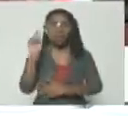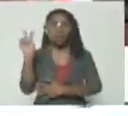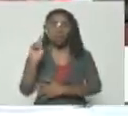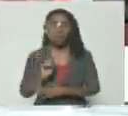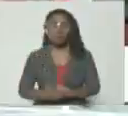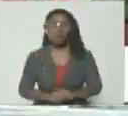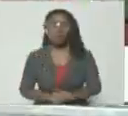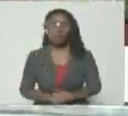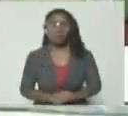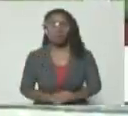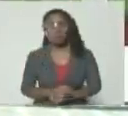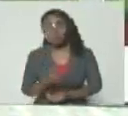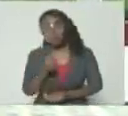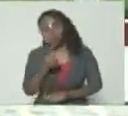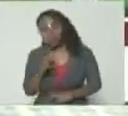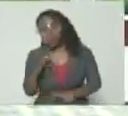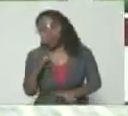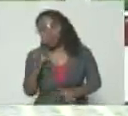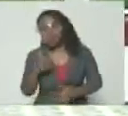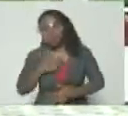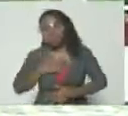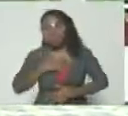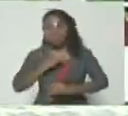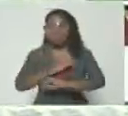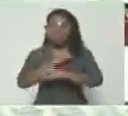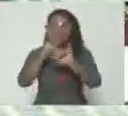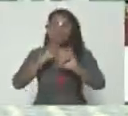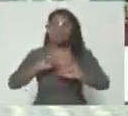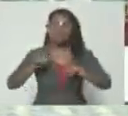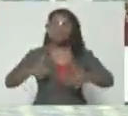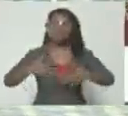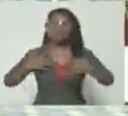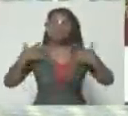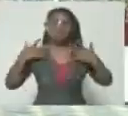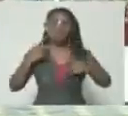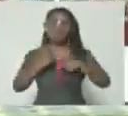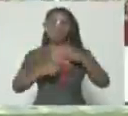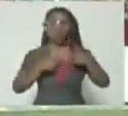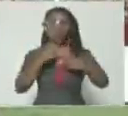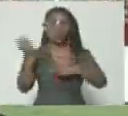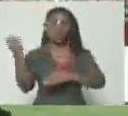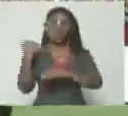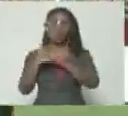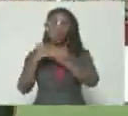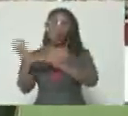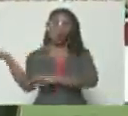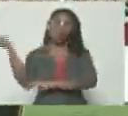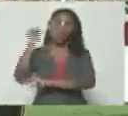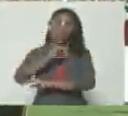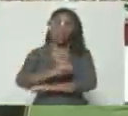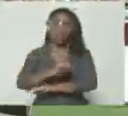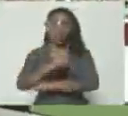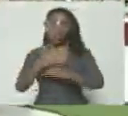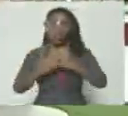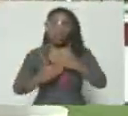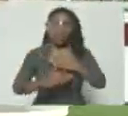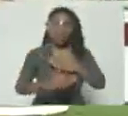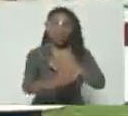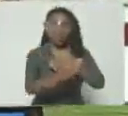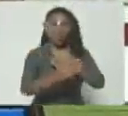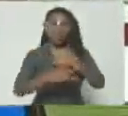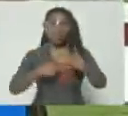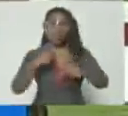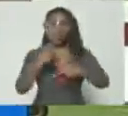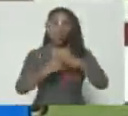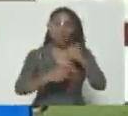Venezuela. Bueno, mis felicidades, pues. Producir es vencer. Avanzar,